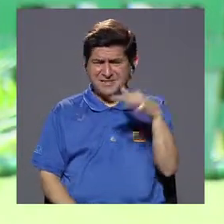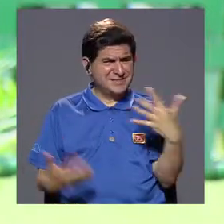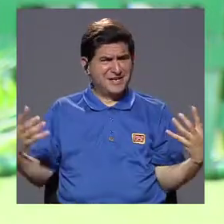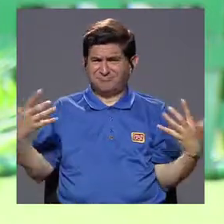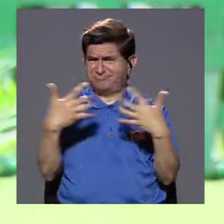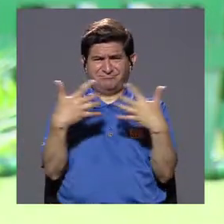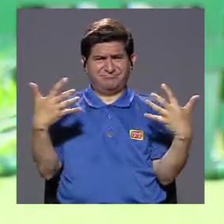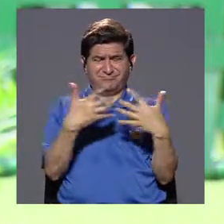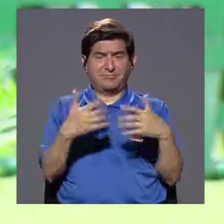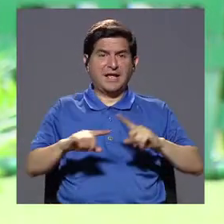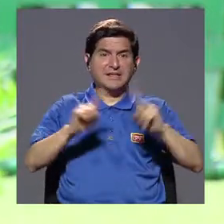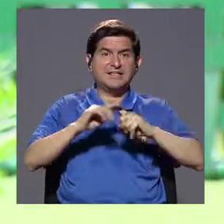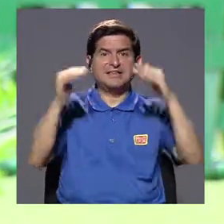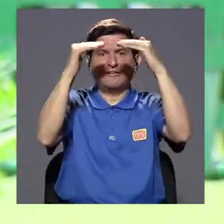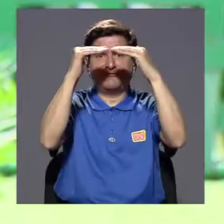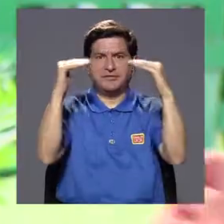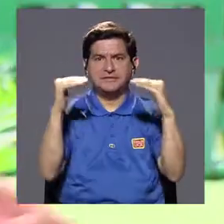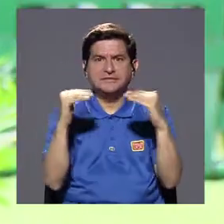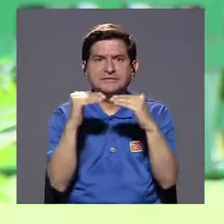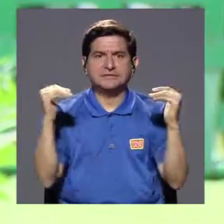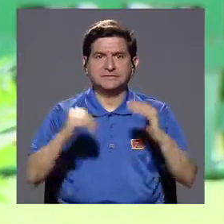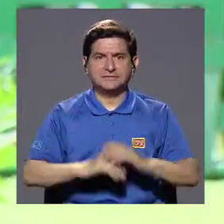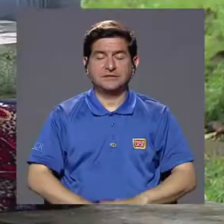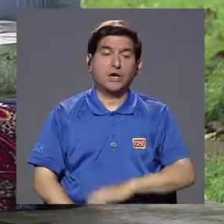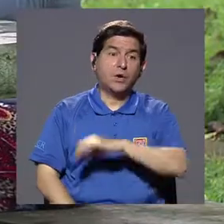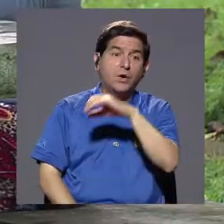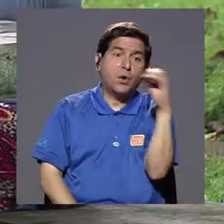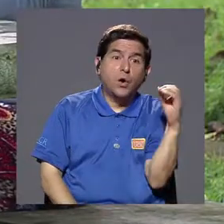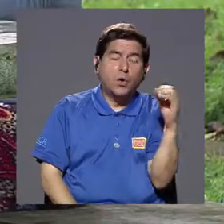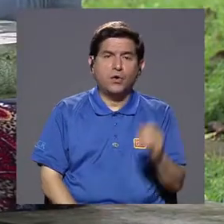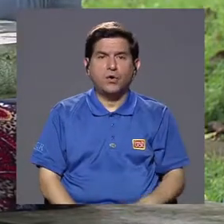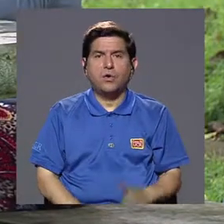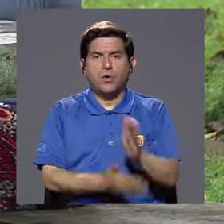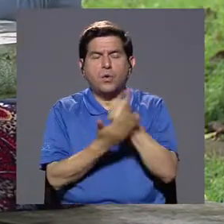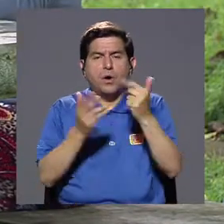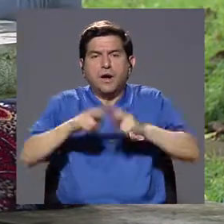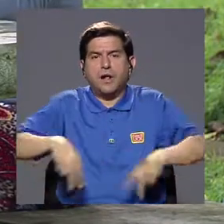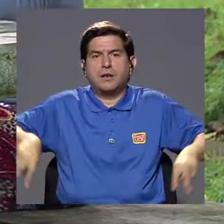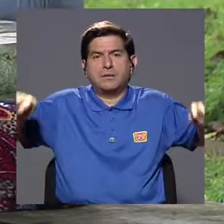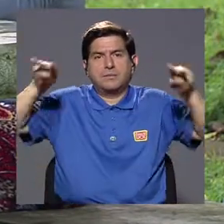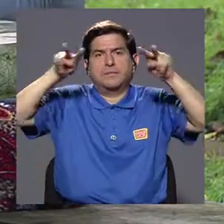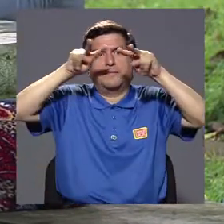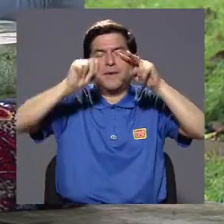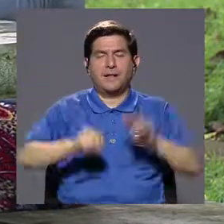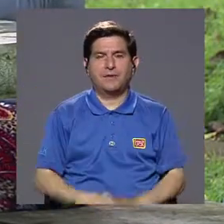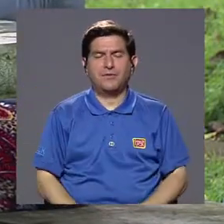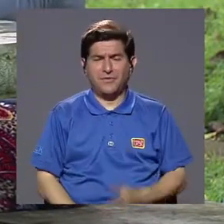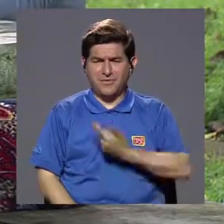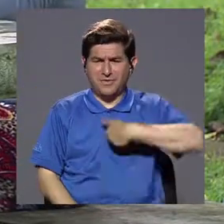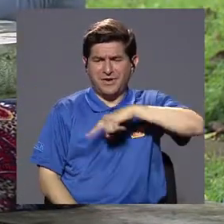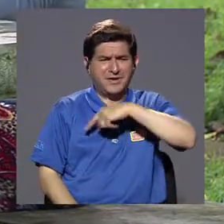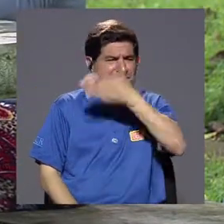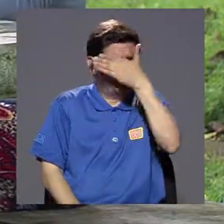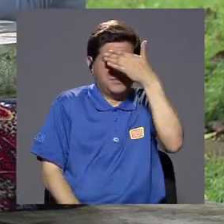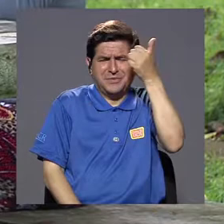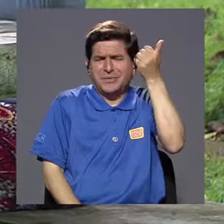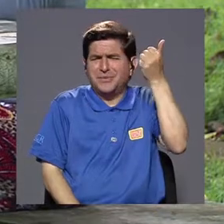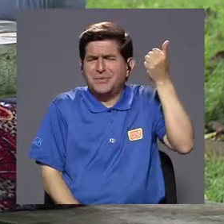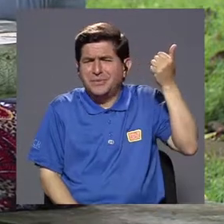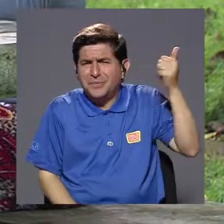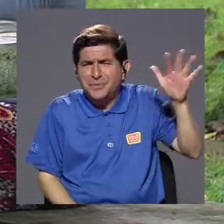a otro estatus o o algunos valores que nos hacen perder de vista